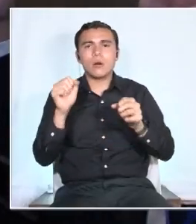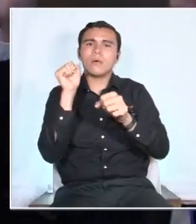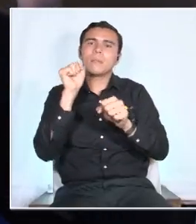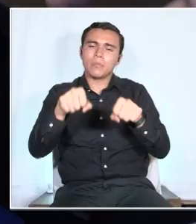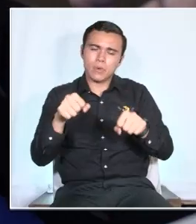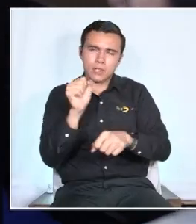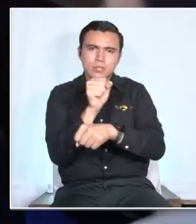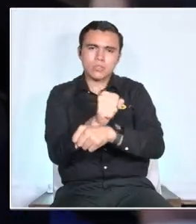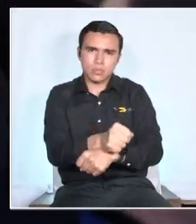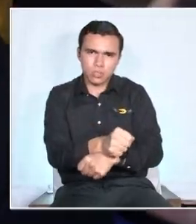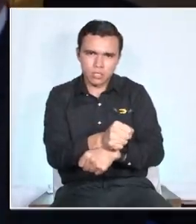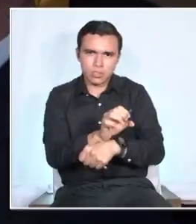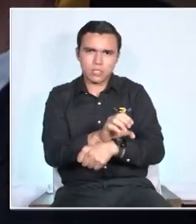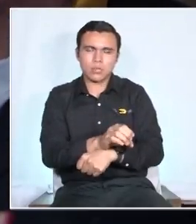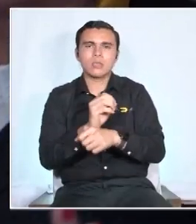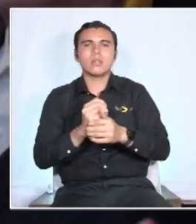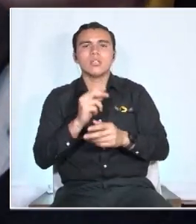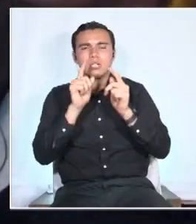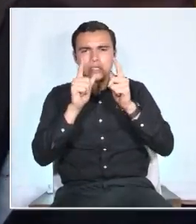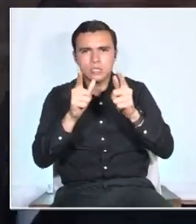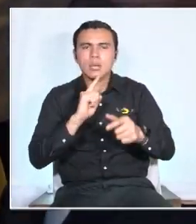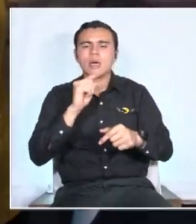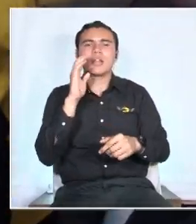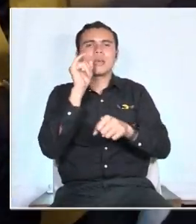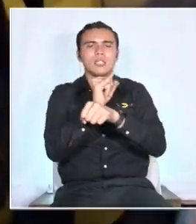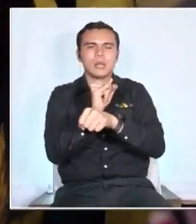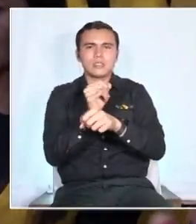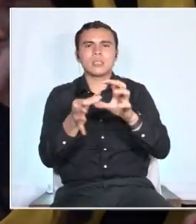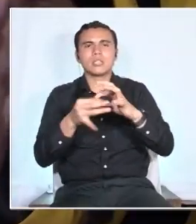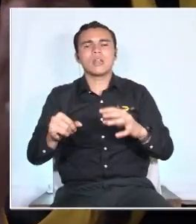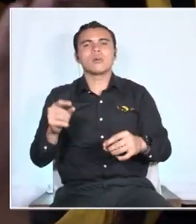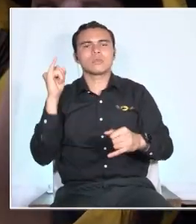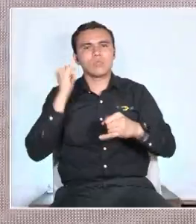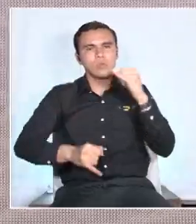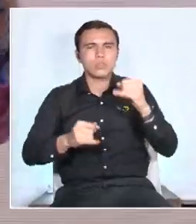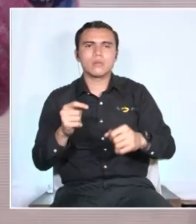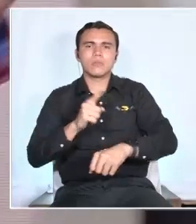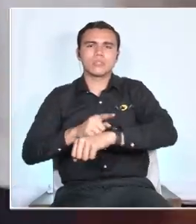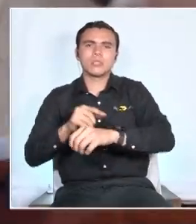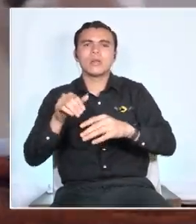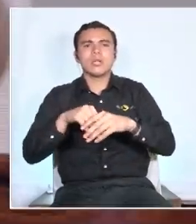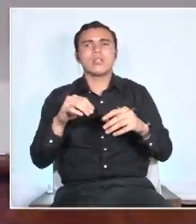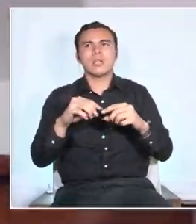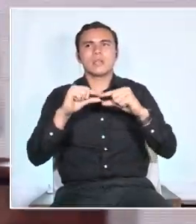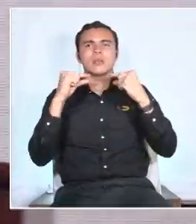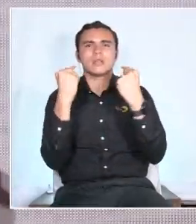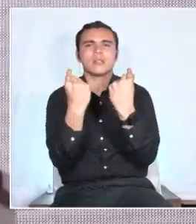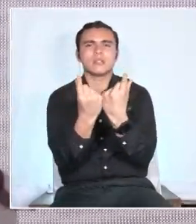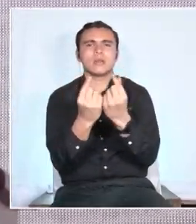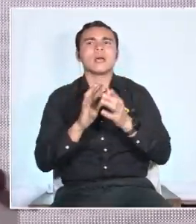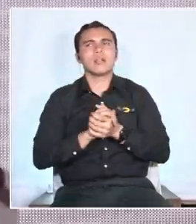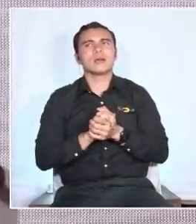conquistar. Shanderebe. Será la iglesia de los últimos tiempos en general. La